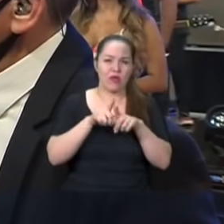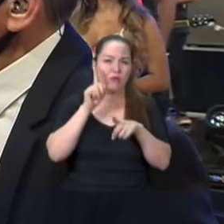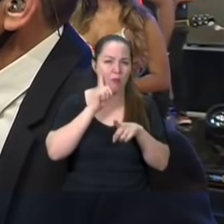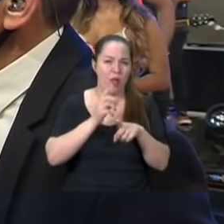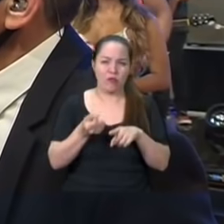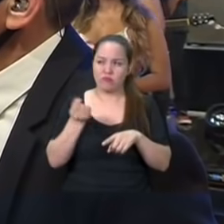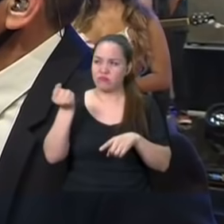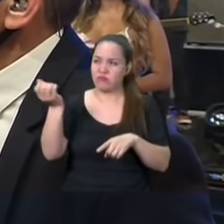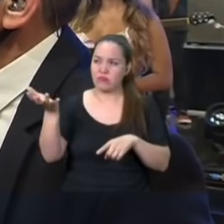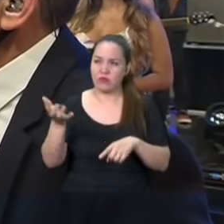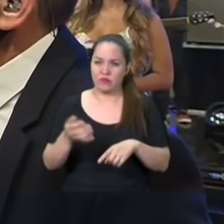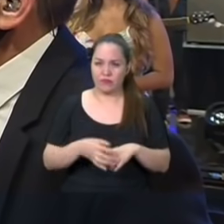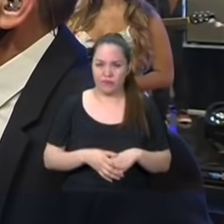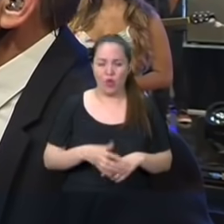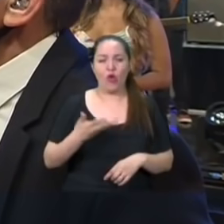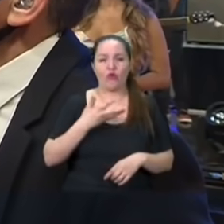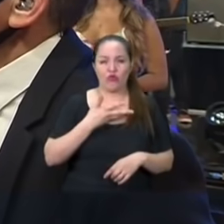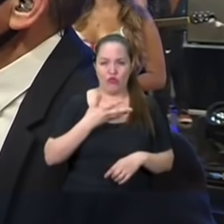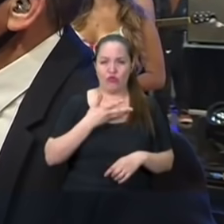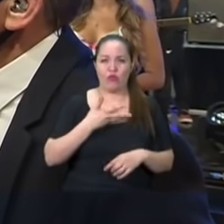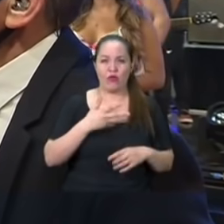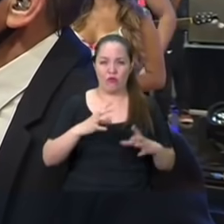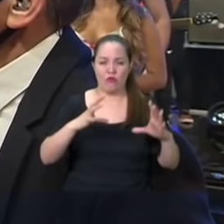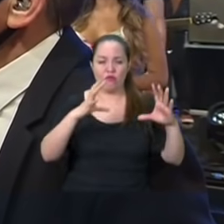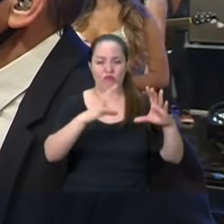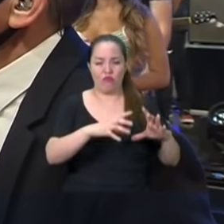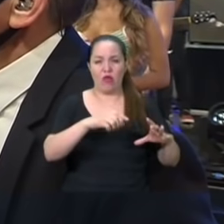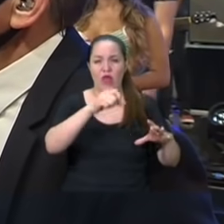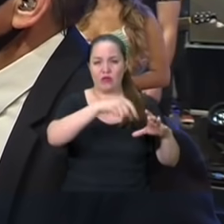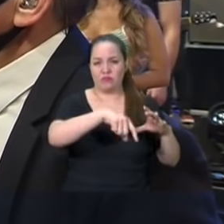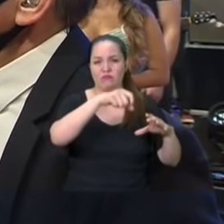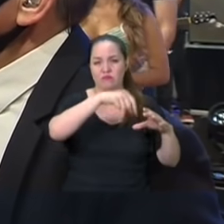San Juditas Tadeo y ahí me lo guardo.